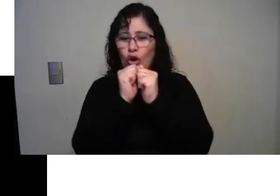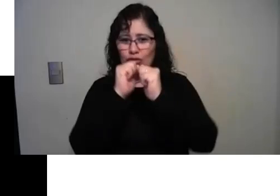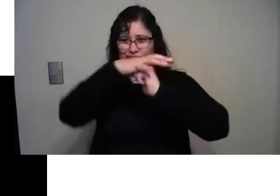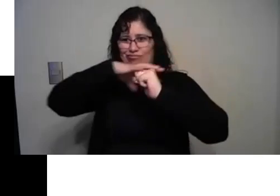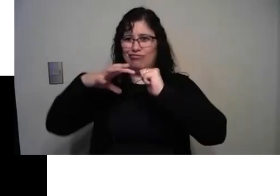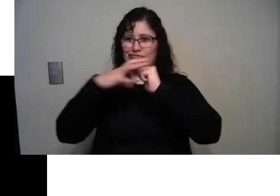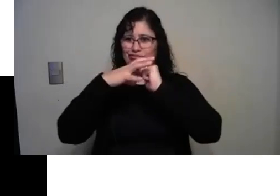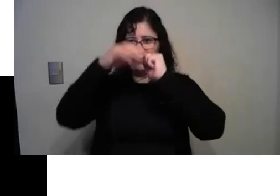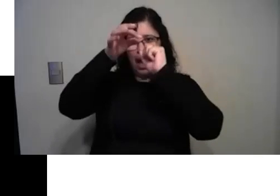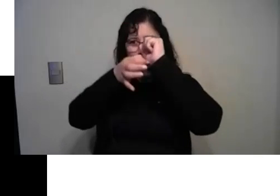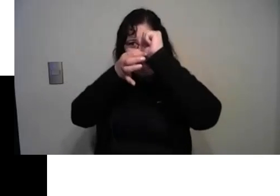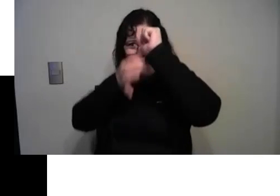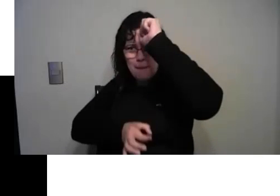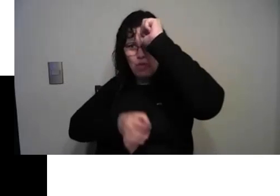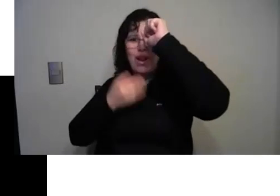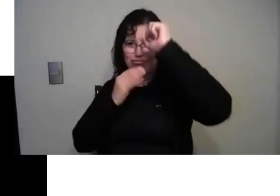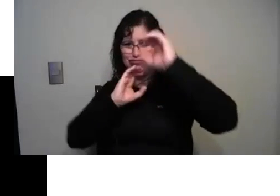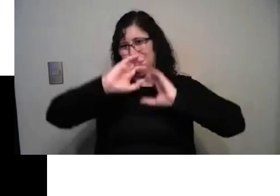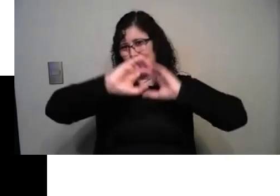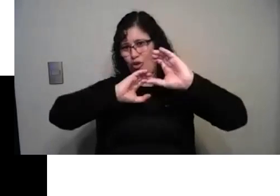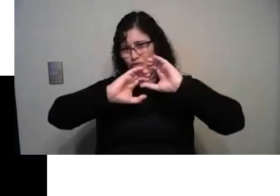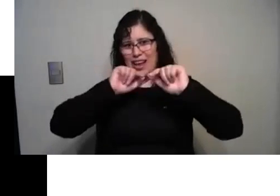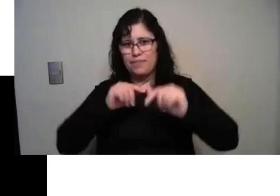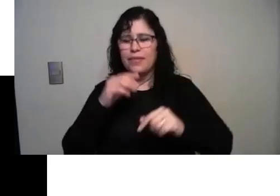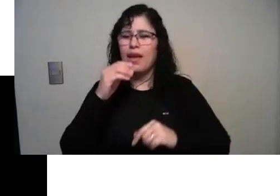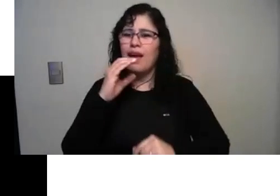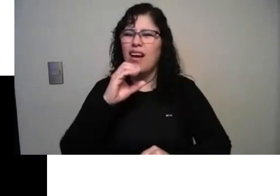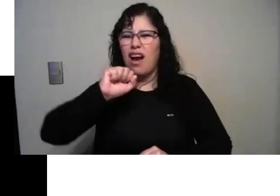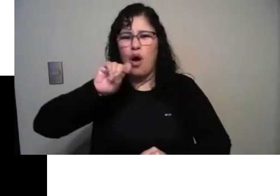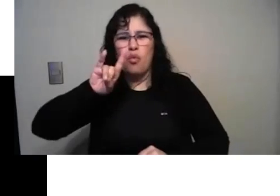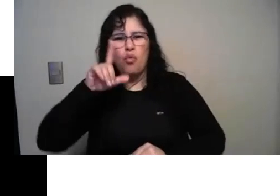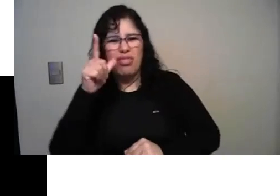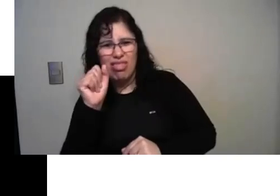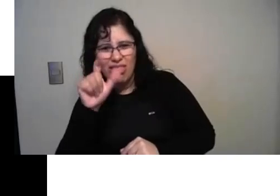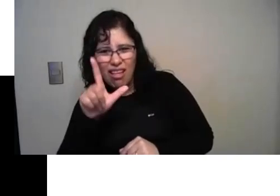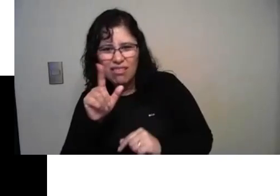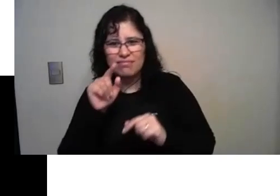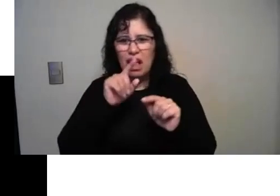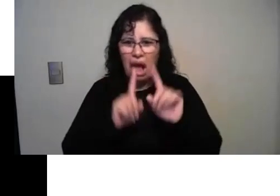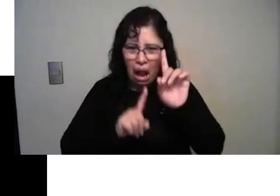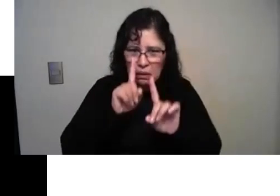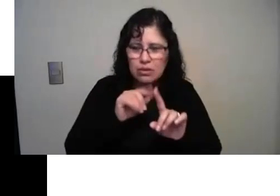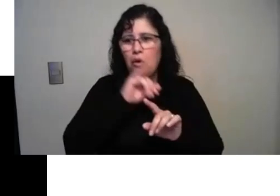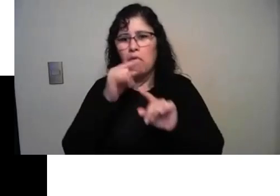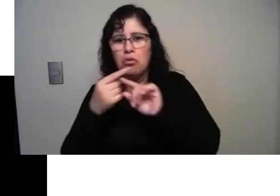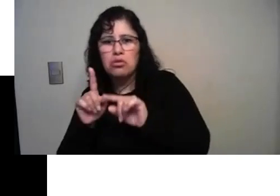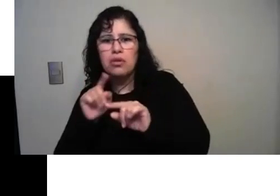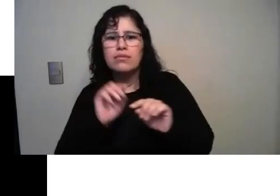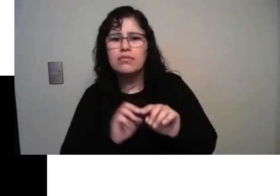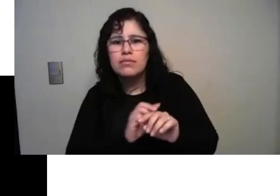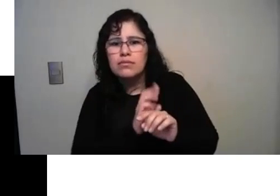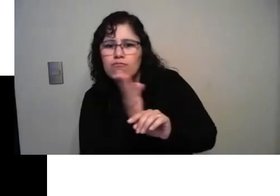¿cierto? Desde la porción más caudal, ¿ya? Y ahí se nos esconden un poco, siguen, forman parte de lo que se conoce como